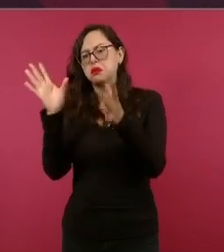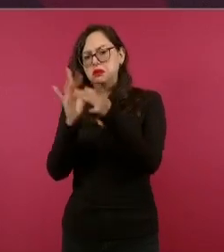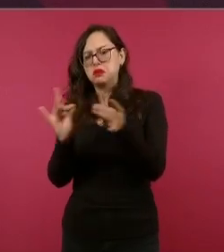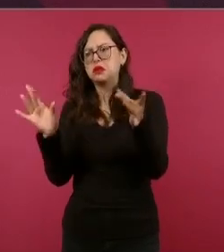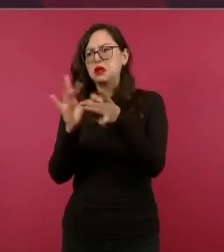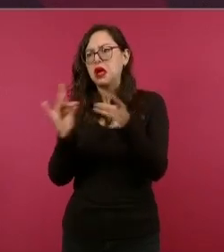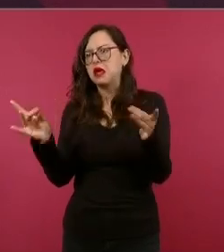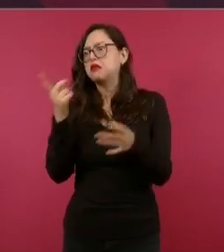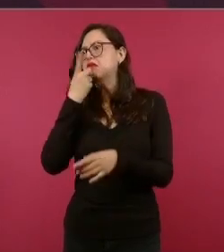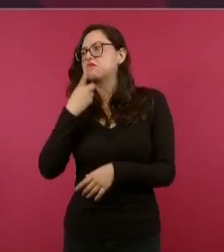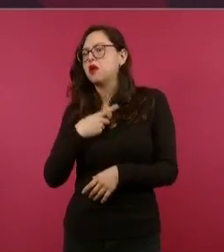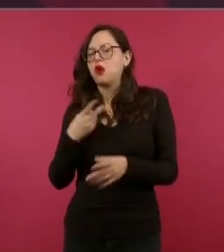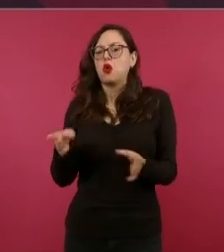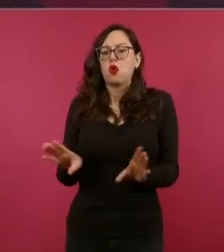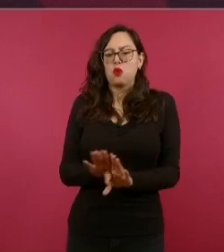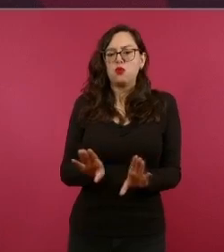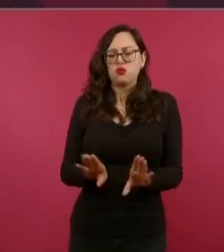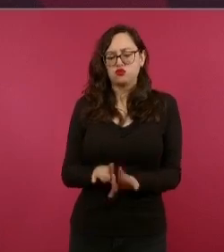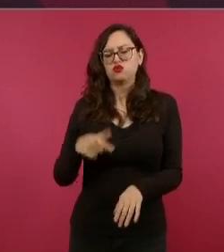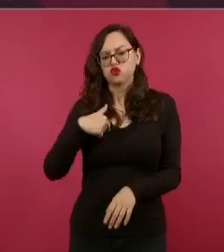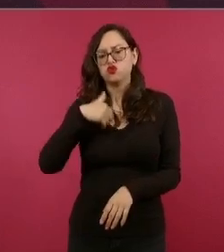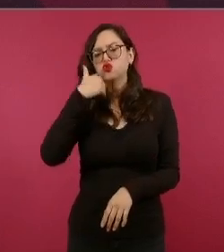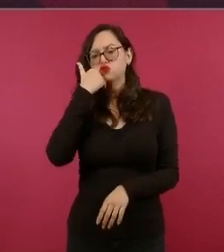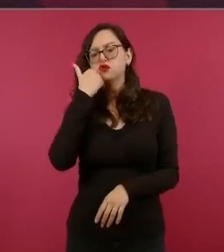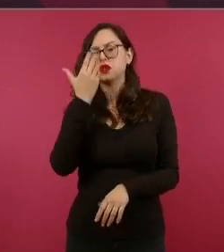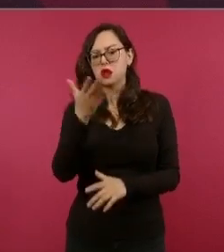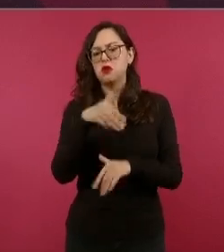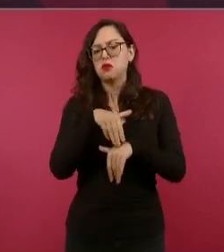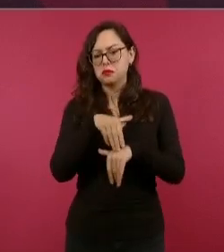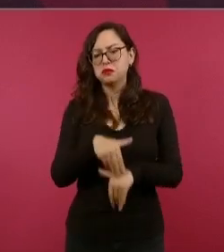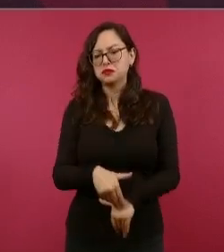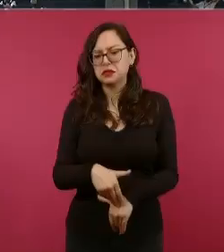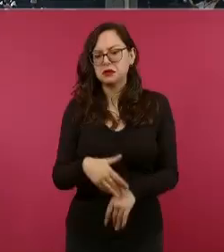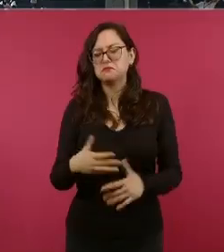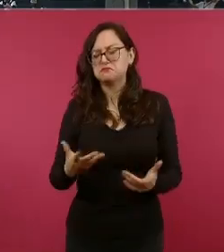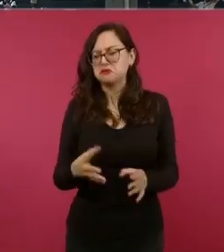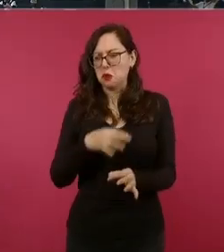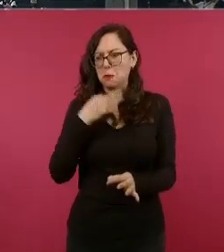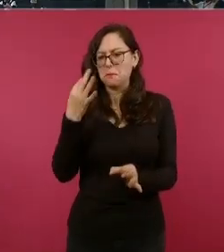podemos hacer. Pues nos ayuden. Ustedes también, ayúdennos.